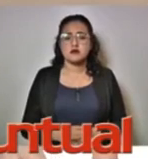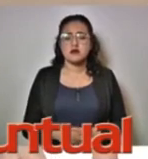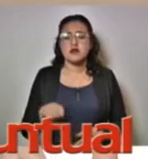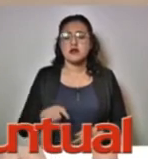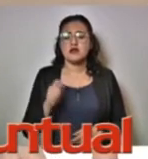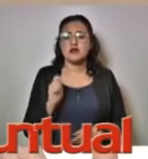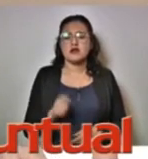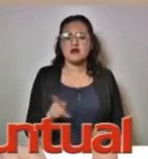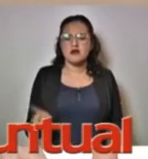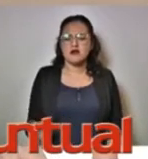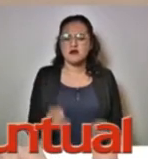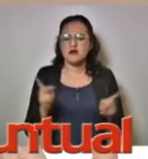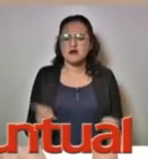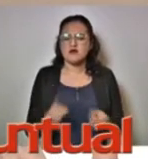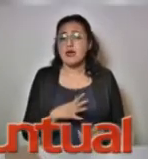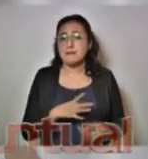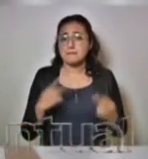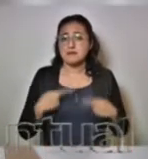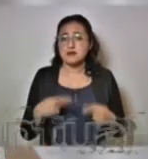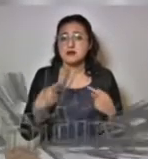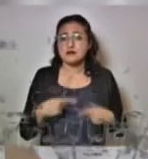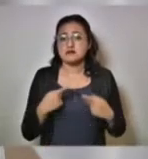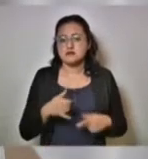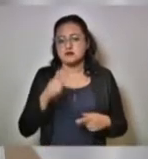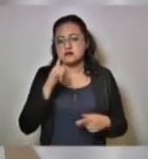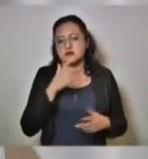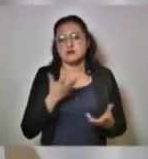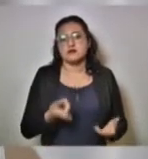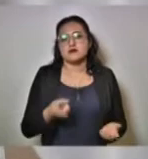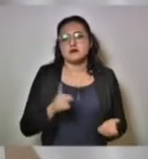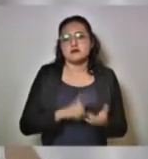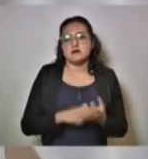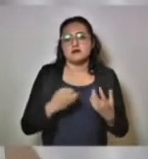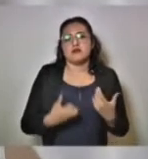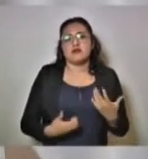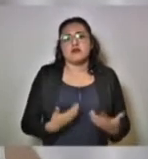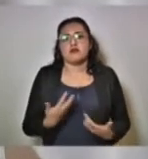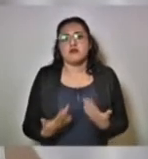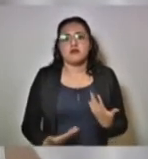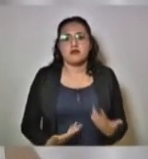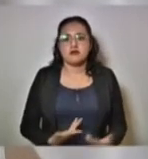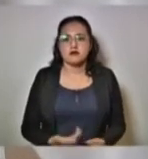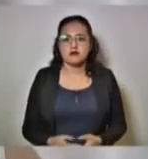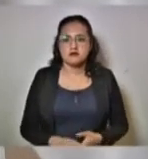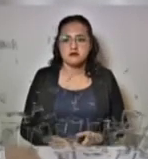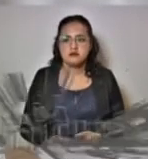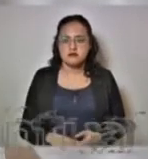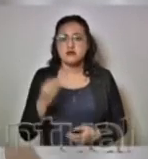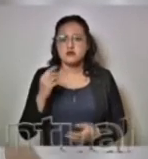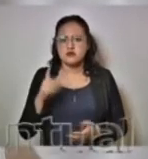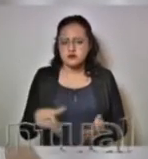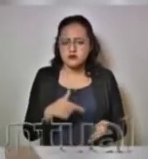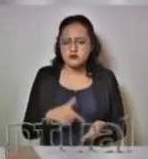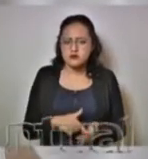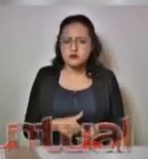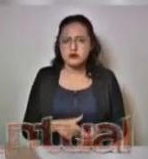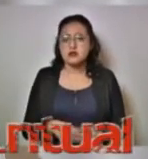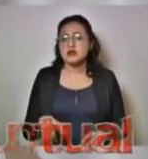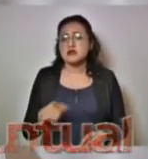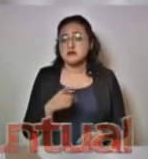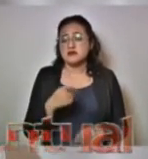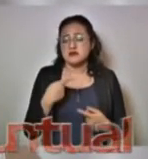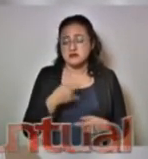se estaba comercializando en los mismos hay muchos lugares sí claro que sí